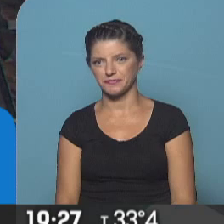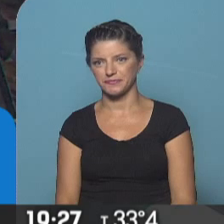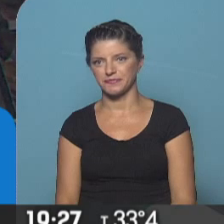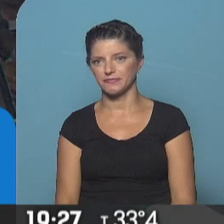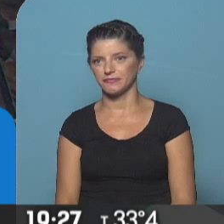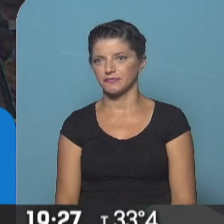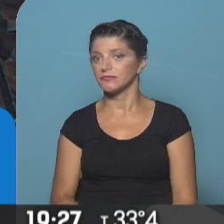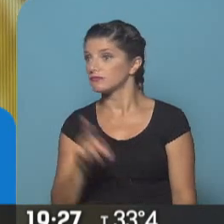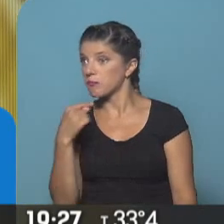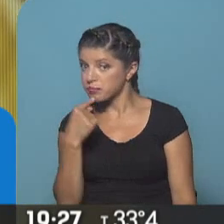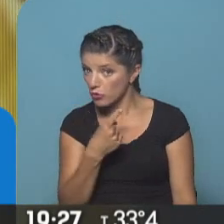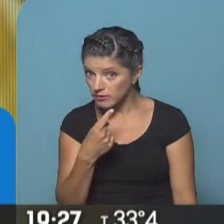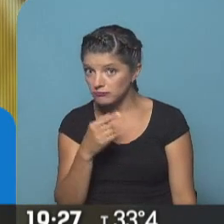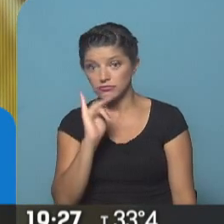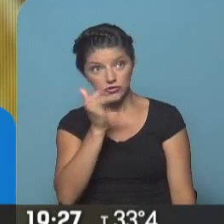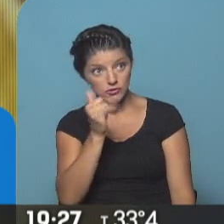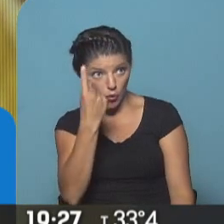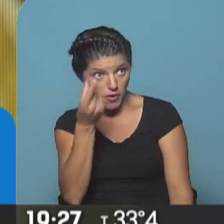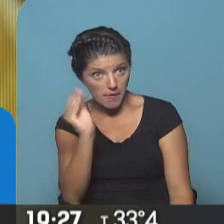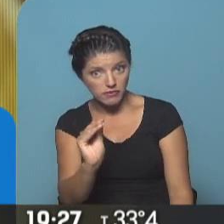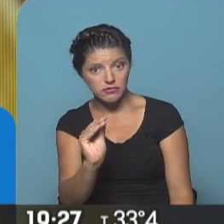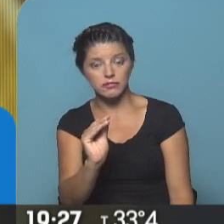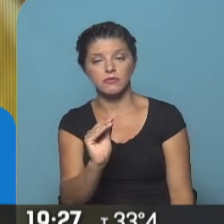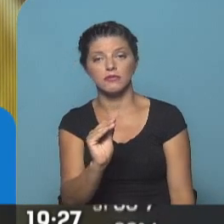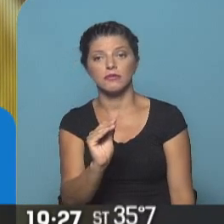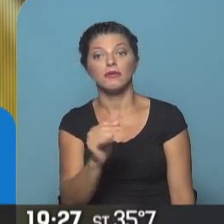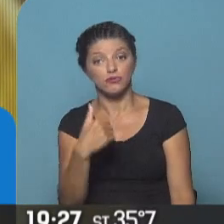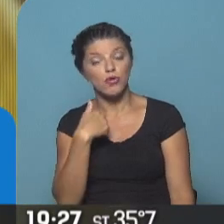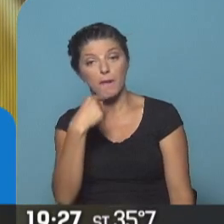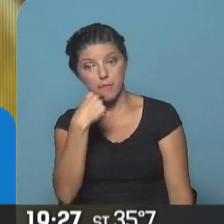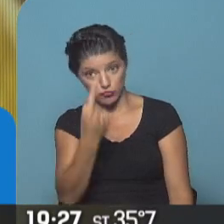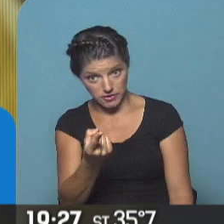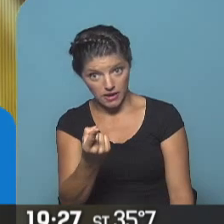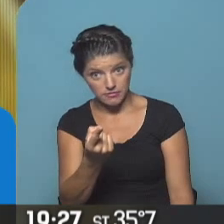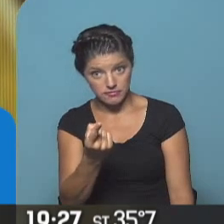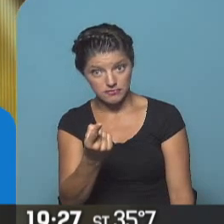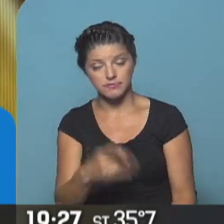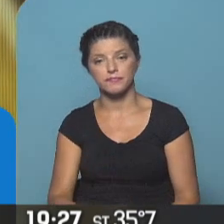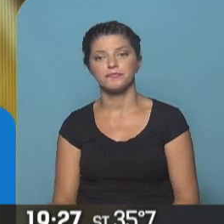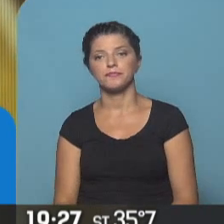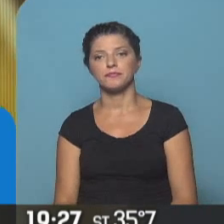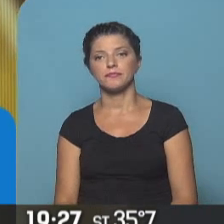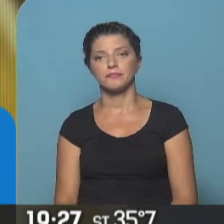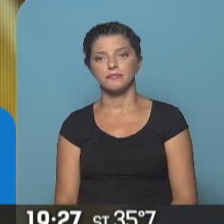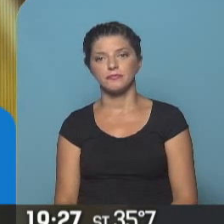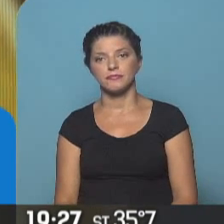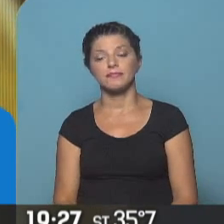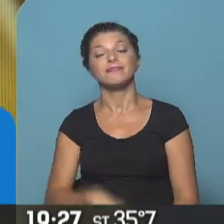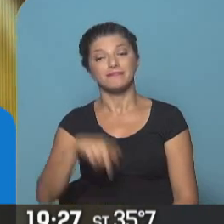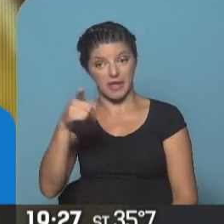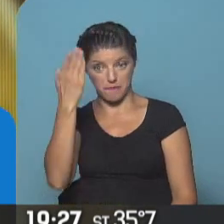¿Alguna pregunta hiciste o no? Sí, una más, Eduardo. Era para preguntarle al ex embajador en el Vaticano,